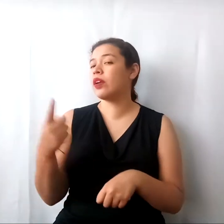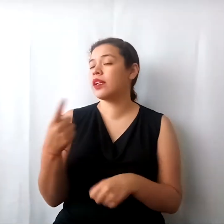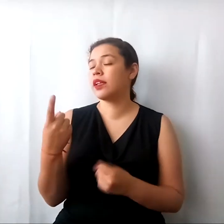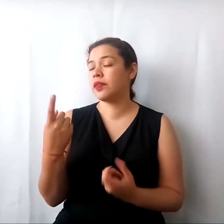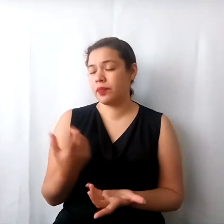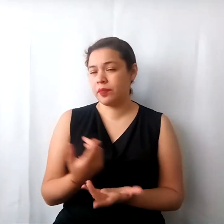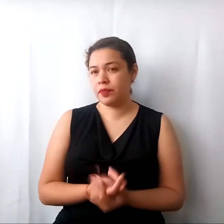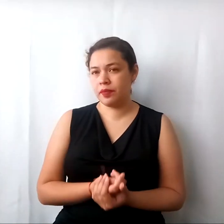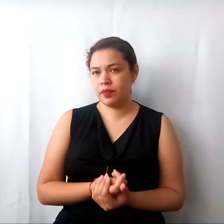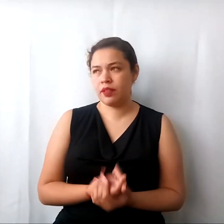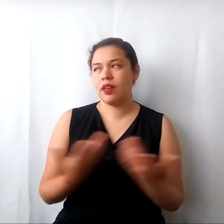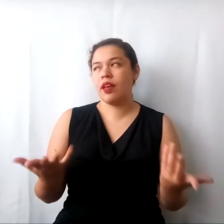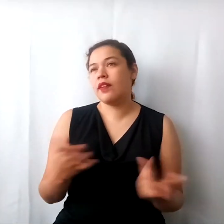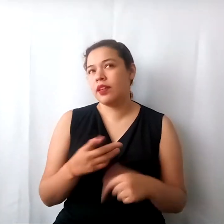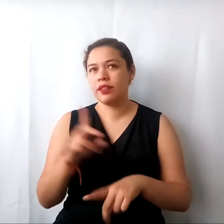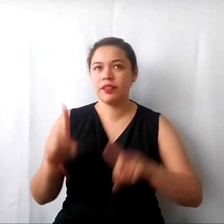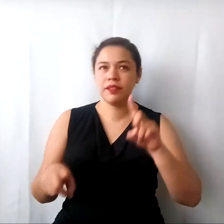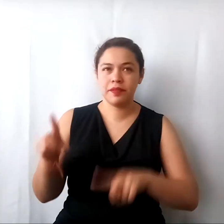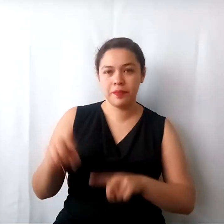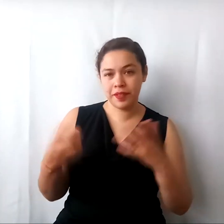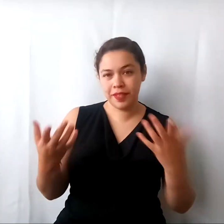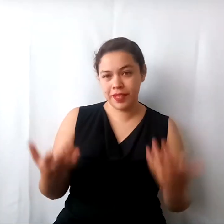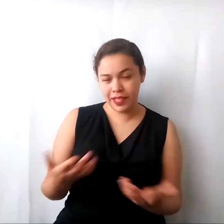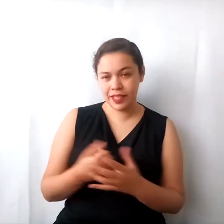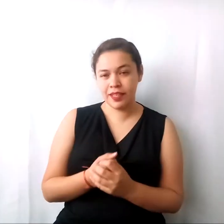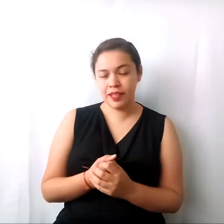bueno, depende, porque ¿qué